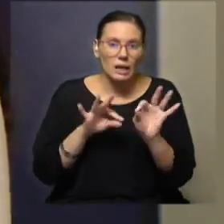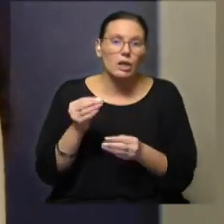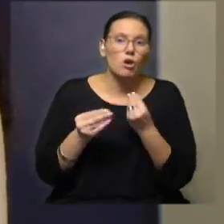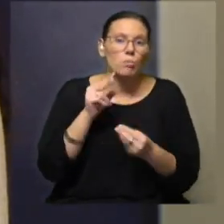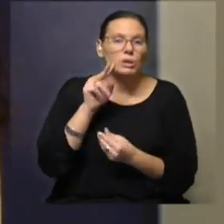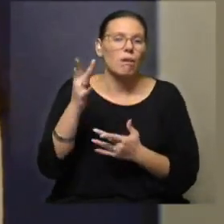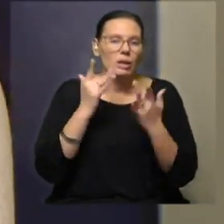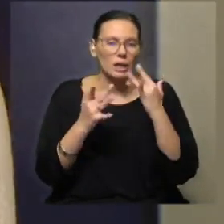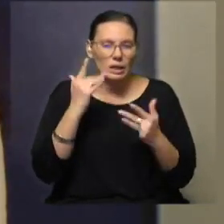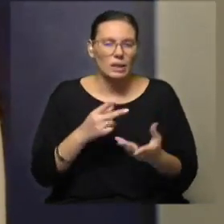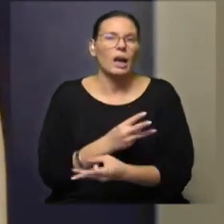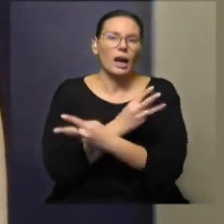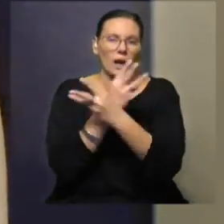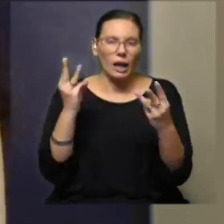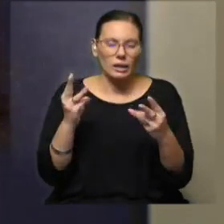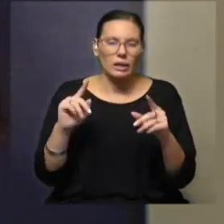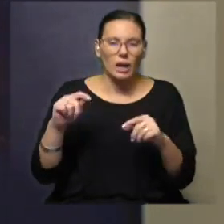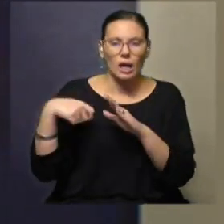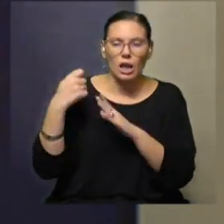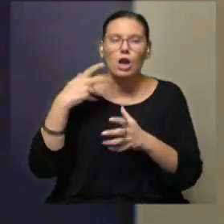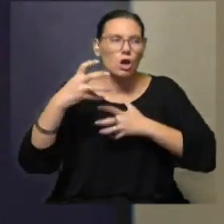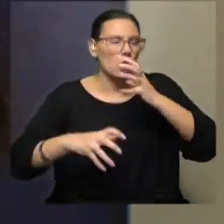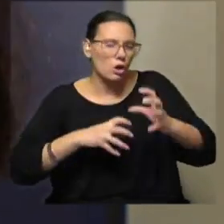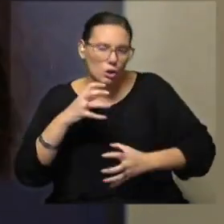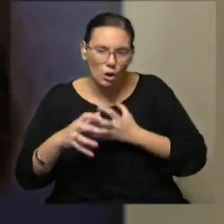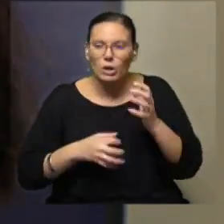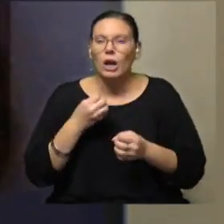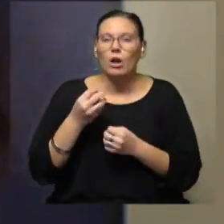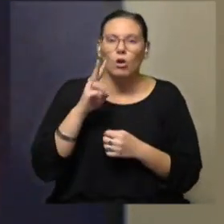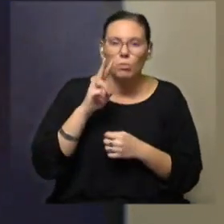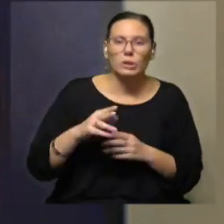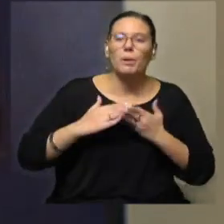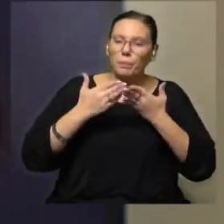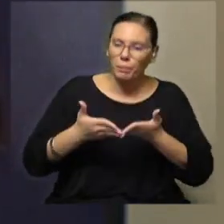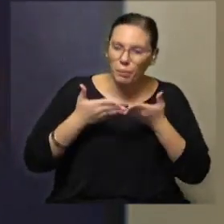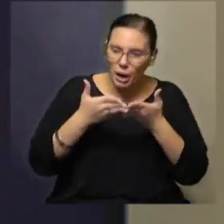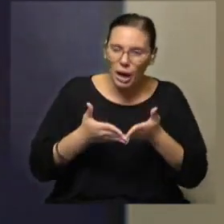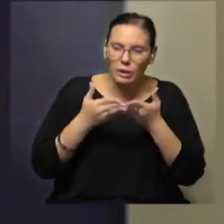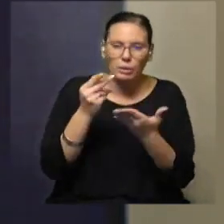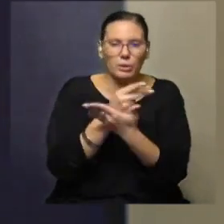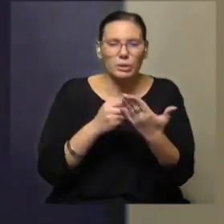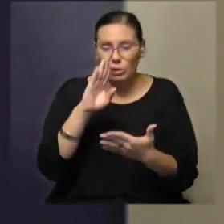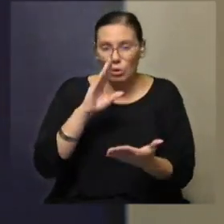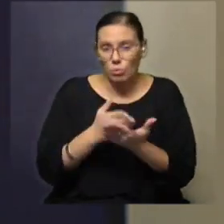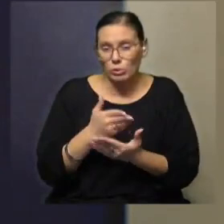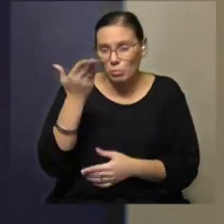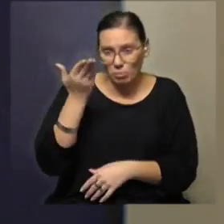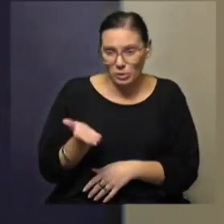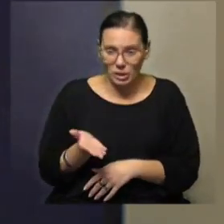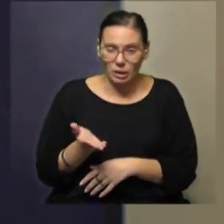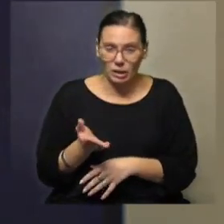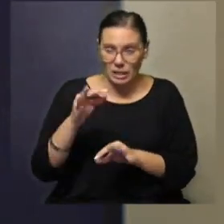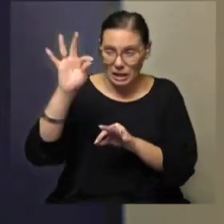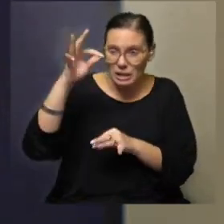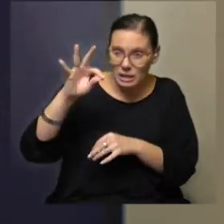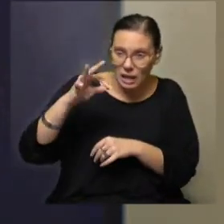el arte, el estilo general del corto, los colores, cómo se iba a ver el barco, tipo los diseños finales de personaje.